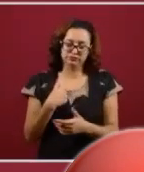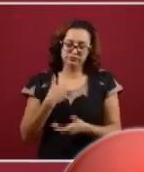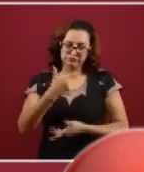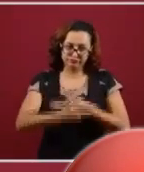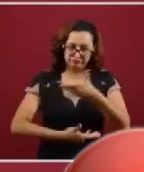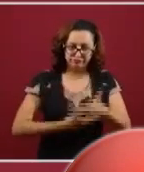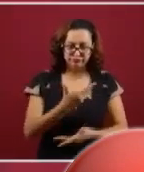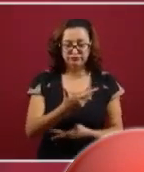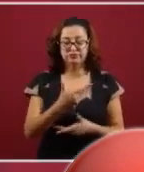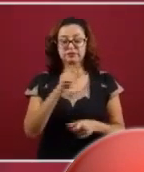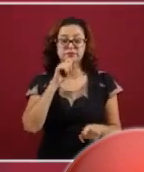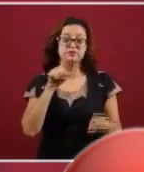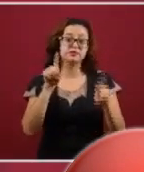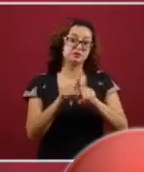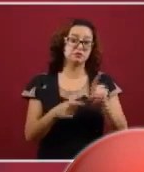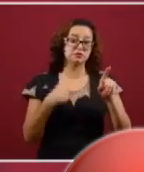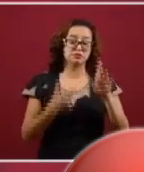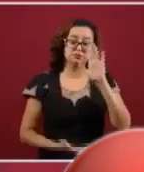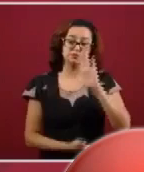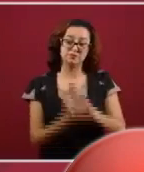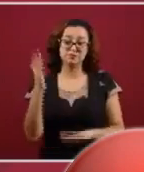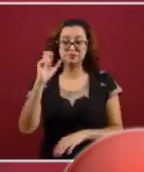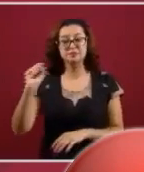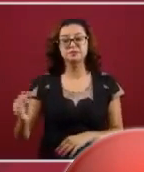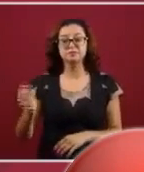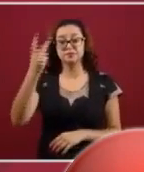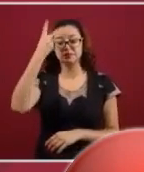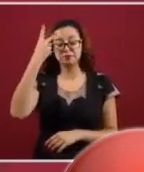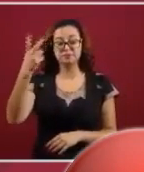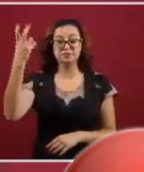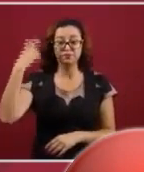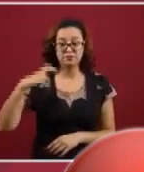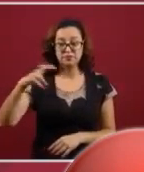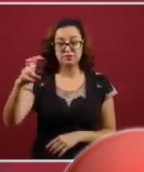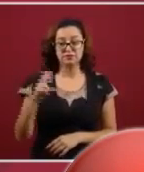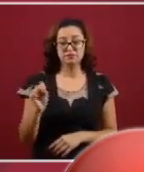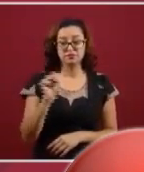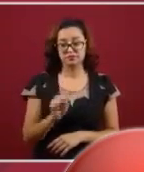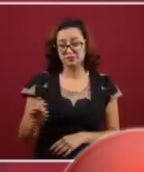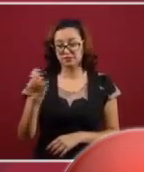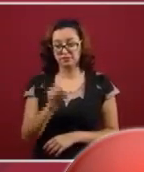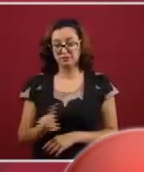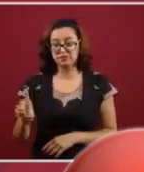a San Luis Potosí a la gira del fin de semana.